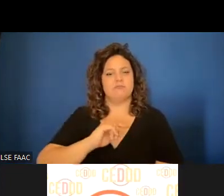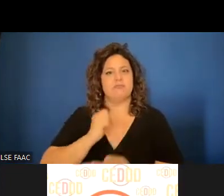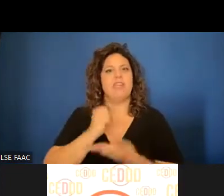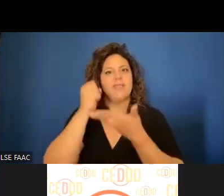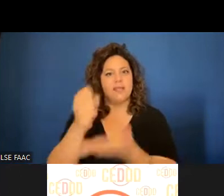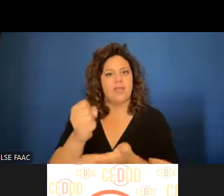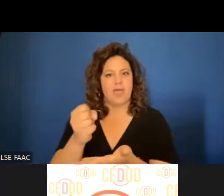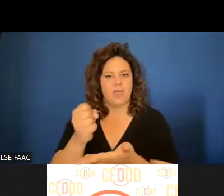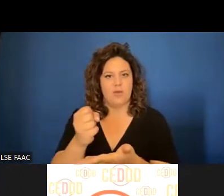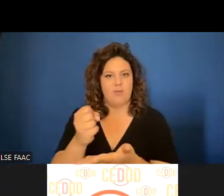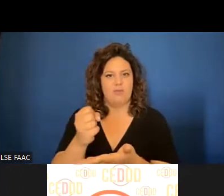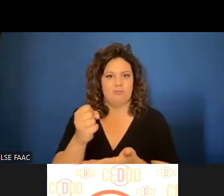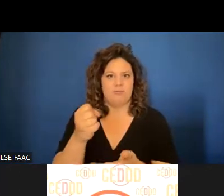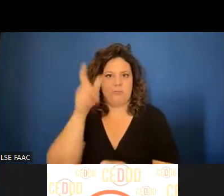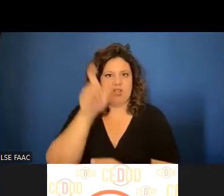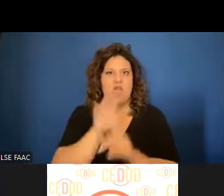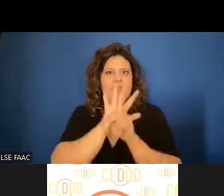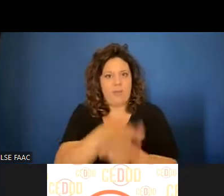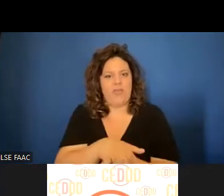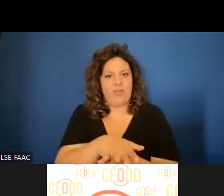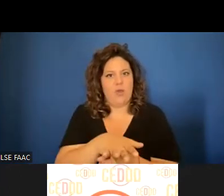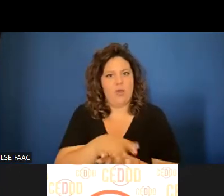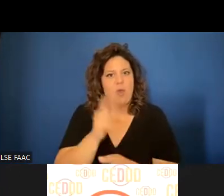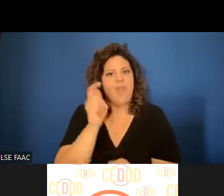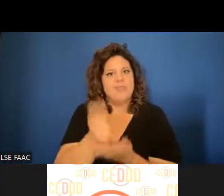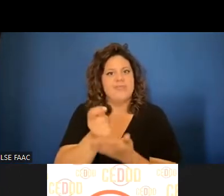Empleo, que va a estar haciendo informes. Entonces,